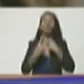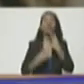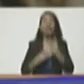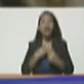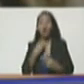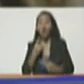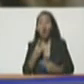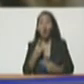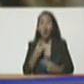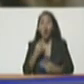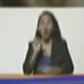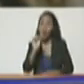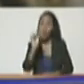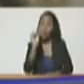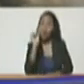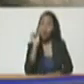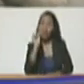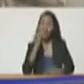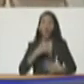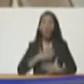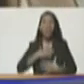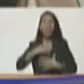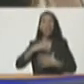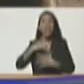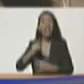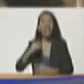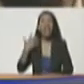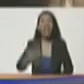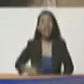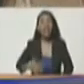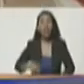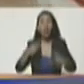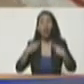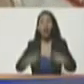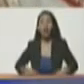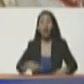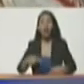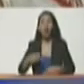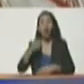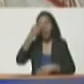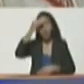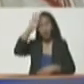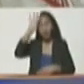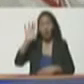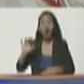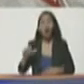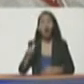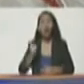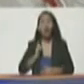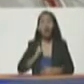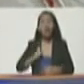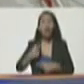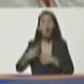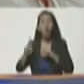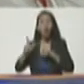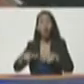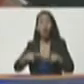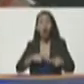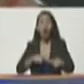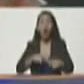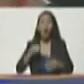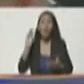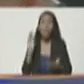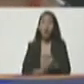un ápice de interés en los derechos humanos en Cuba o en nuestra región, pondría fin